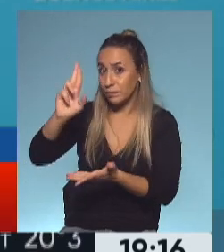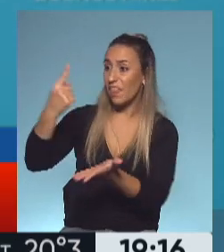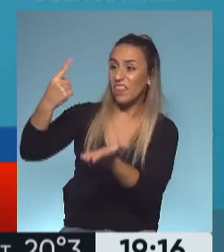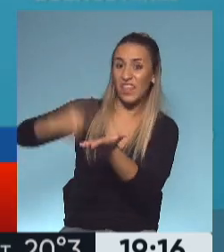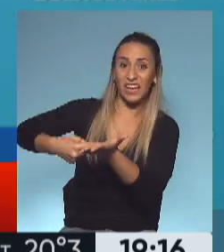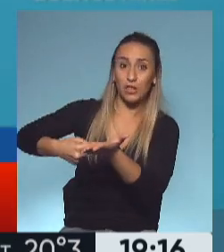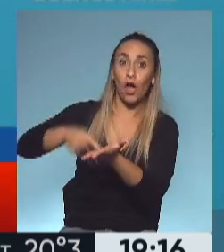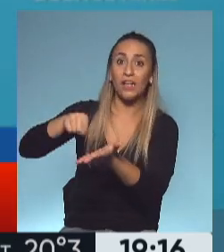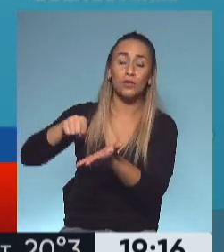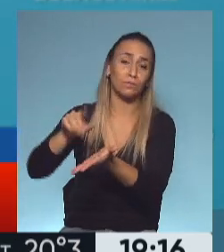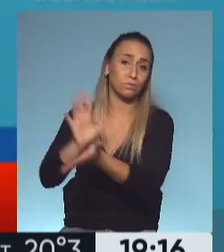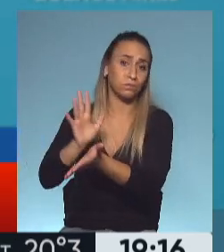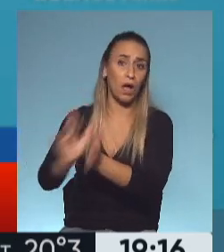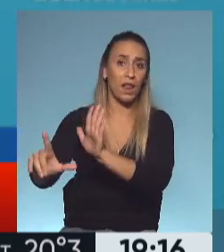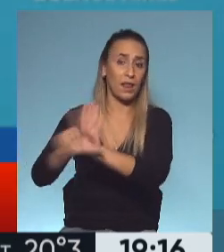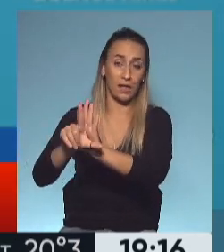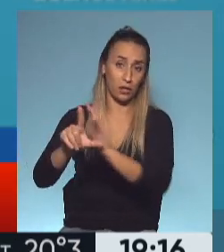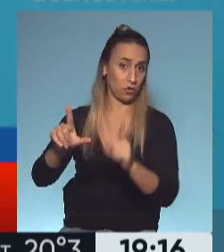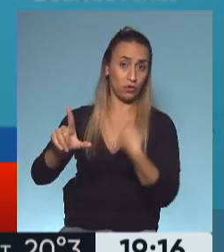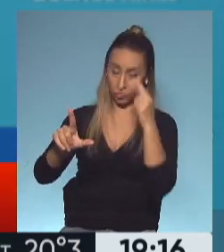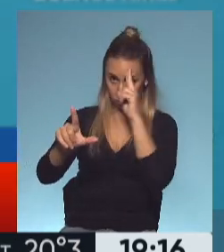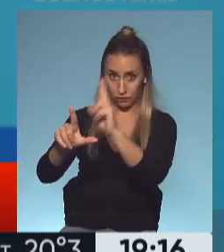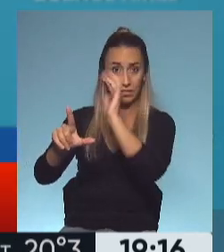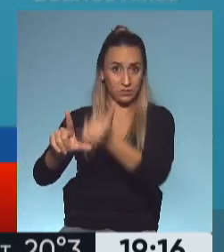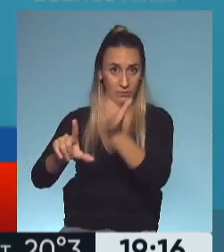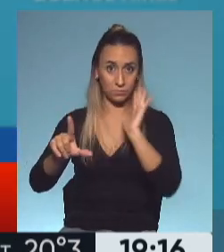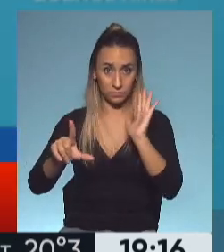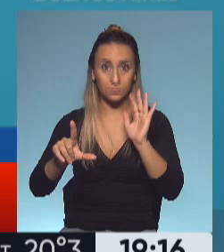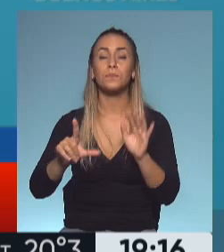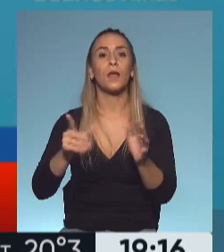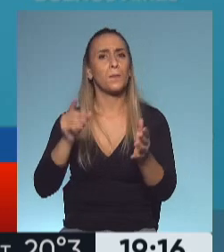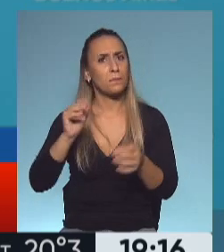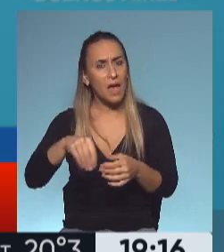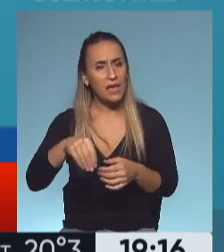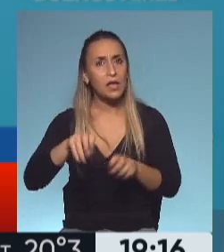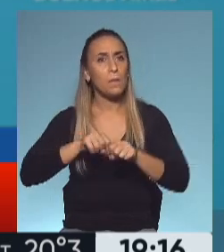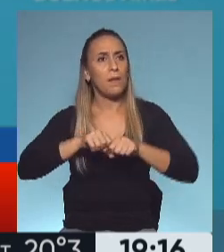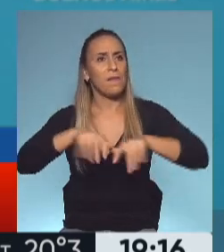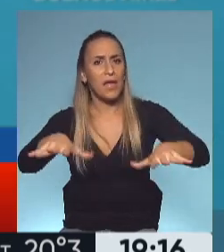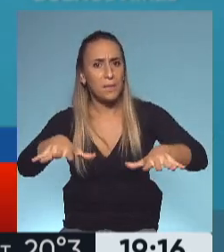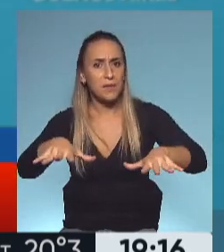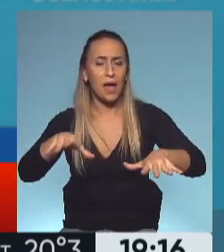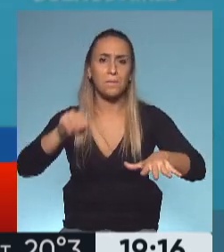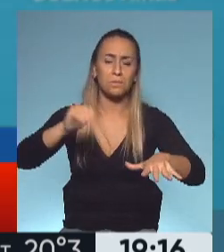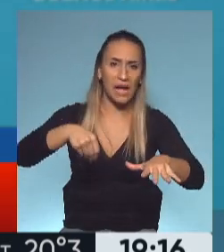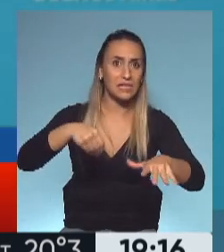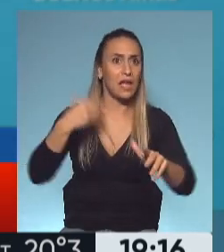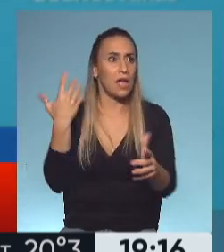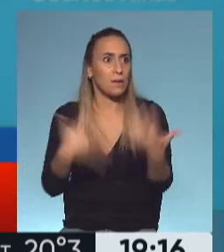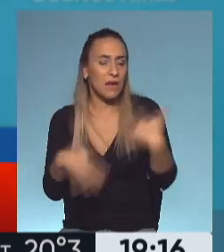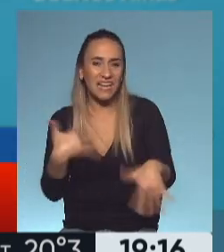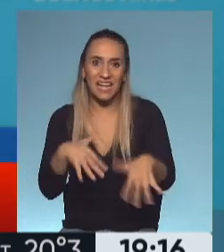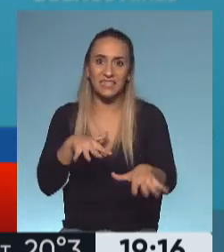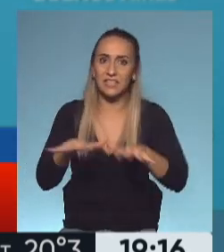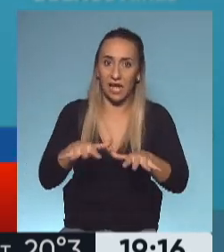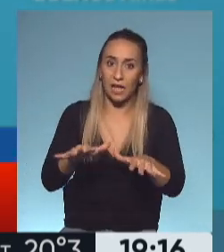respetar. Para colmo, estamos en una pandemia, estamos en una emergencia. No es momento,